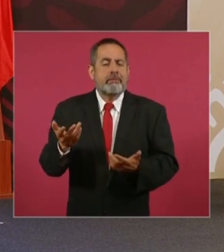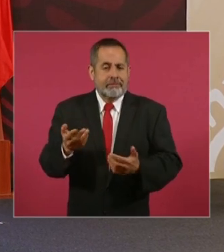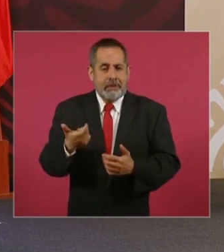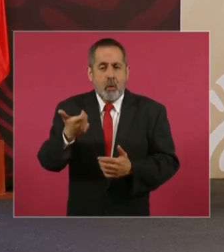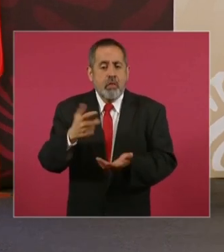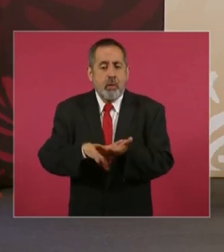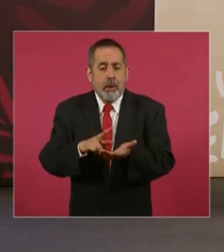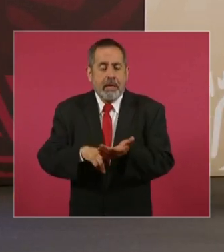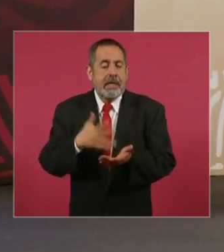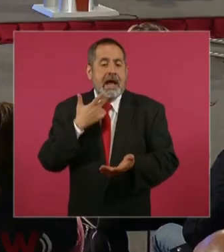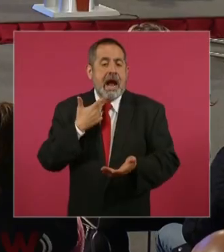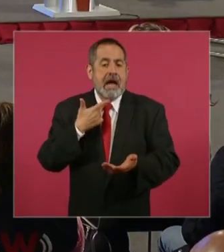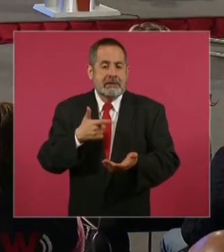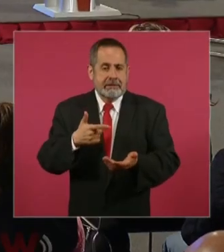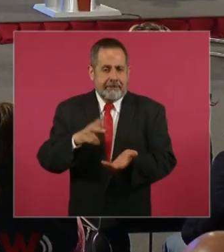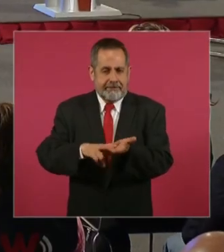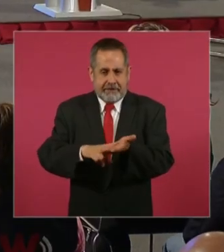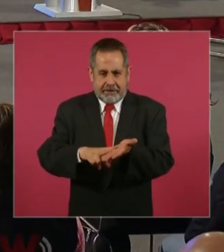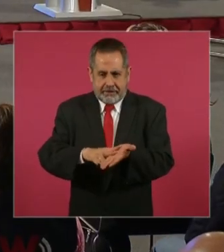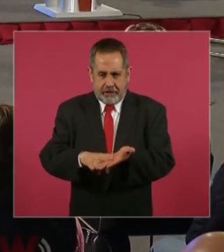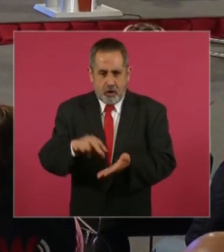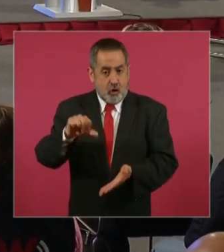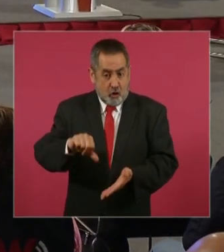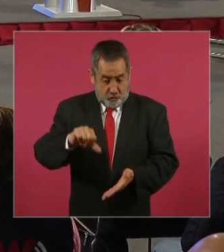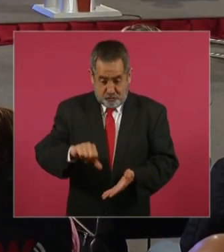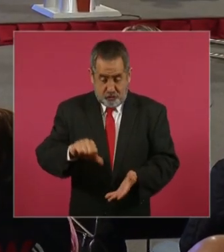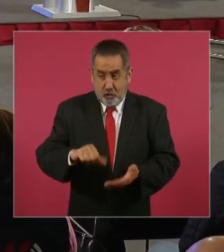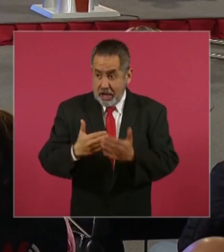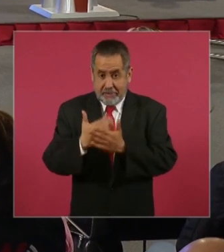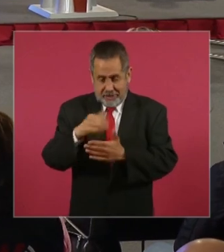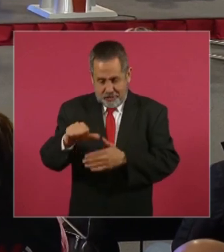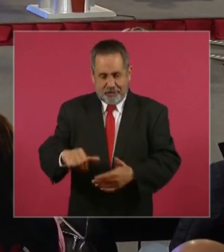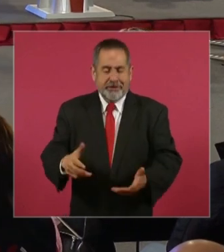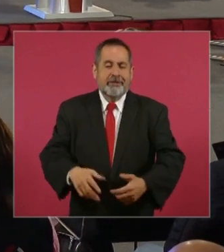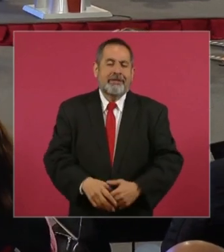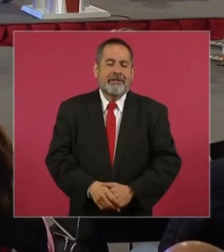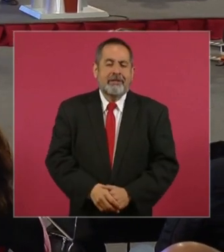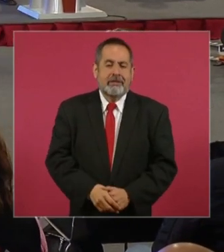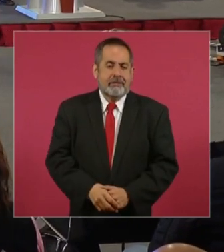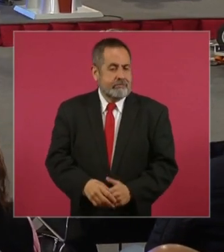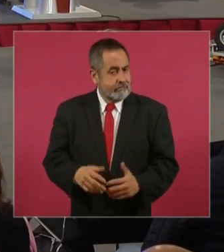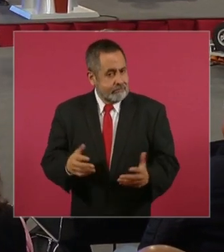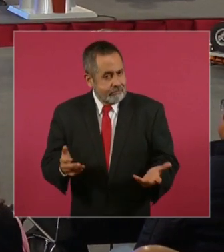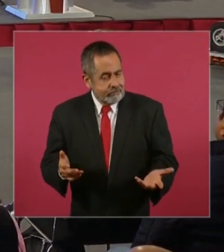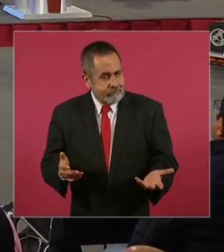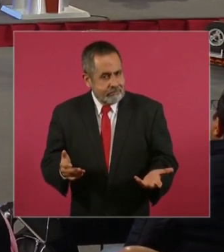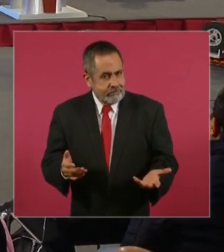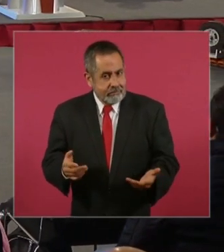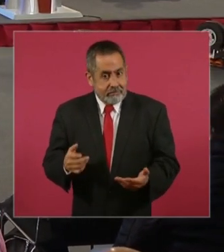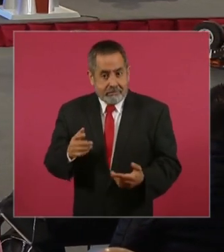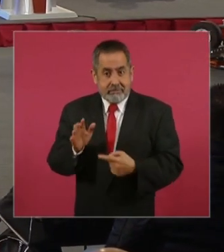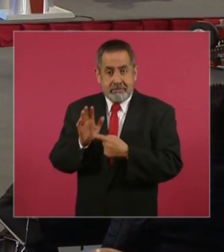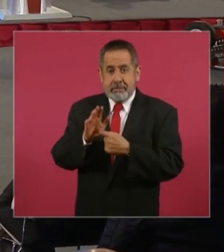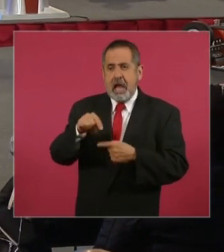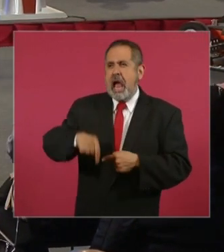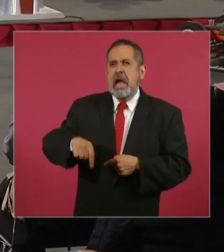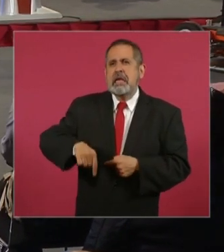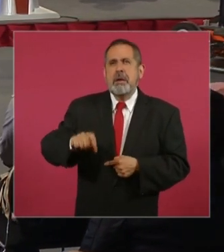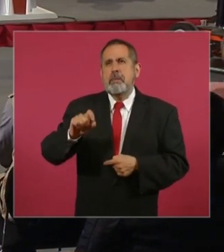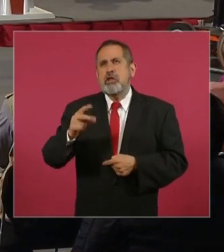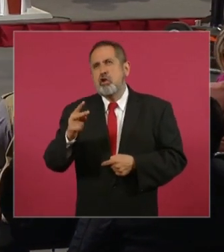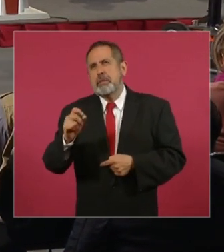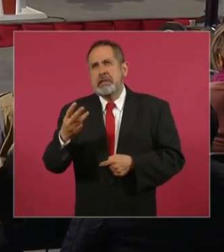El precio de la gasolina hoy, en la mañana. Entonces, si aquí está como en